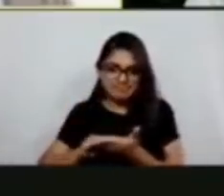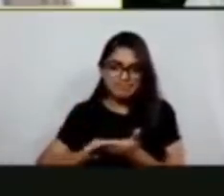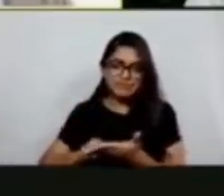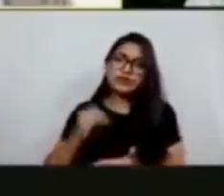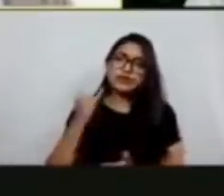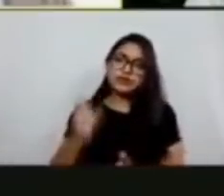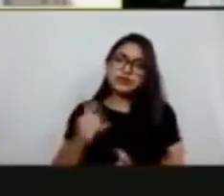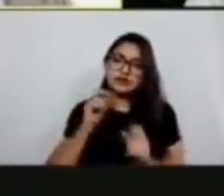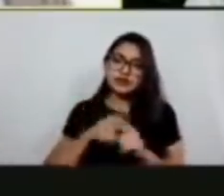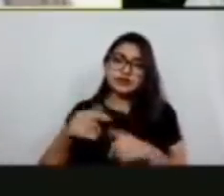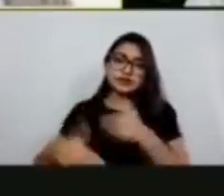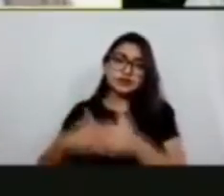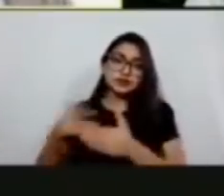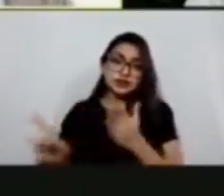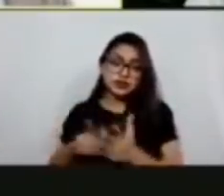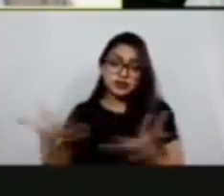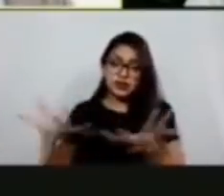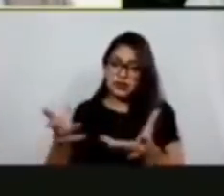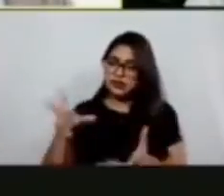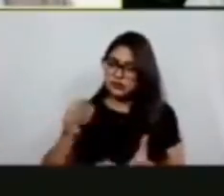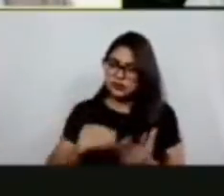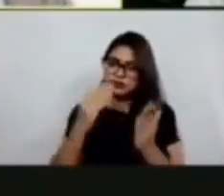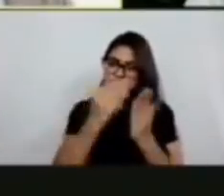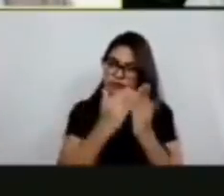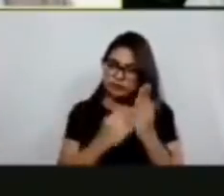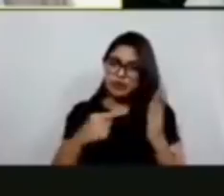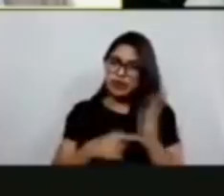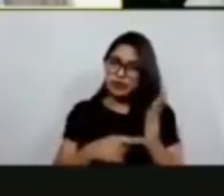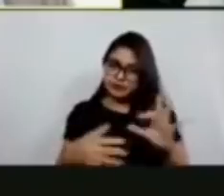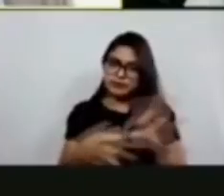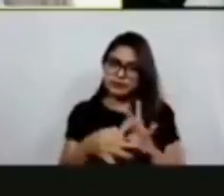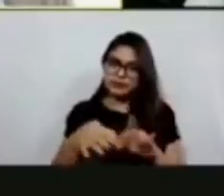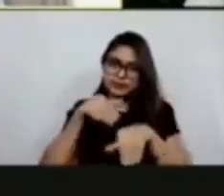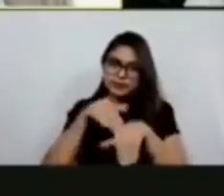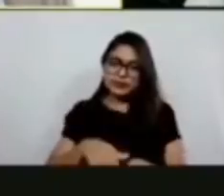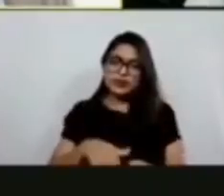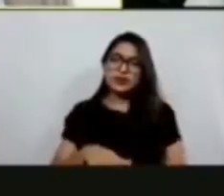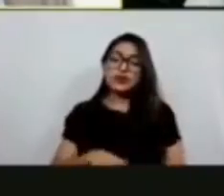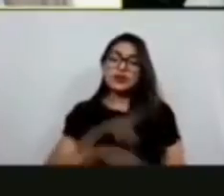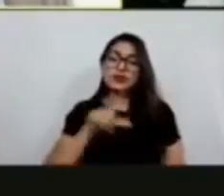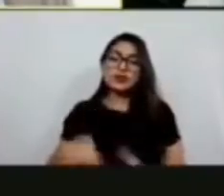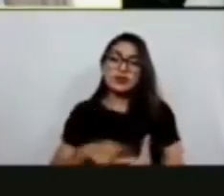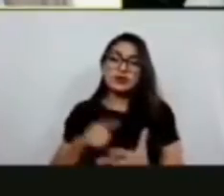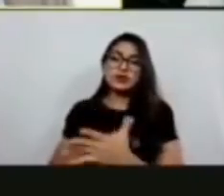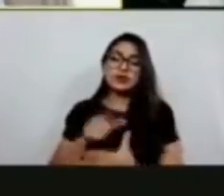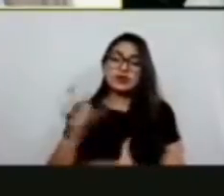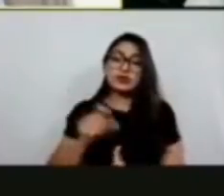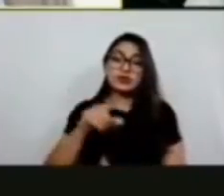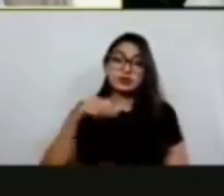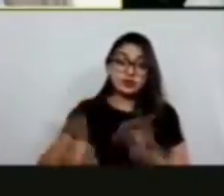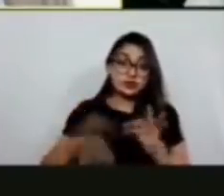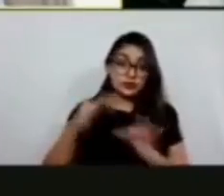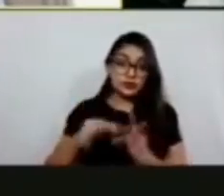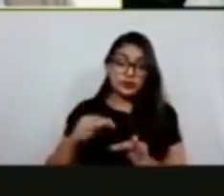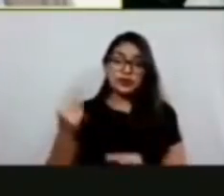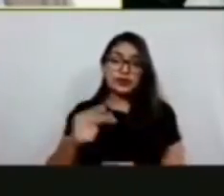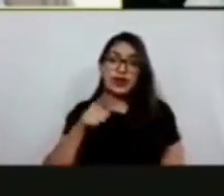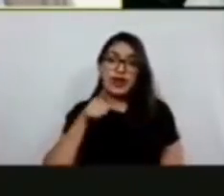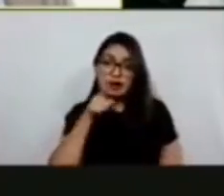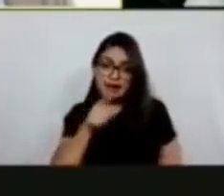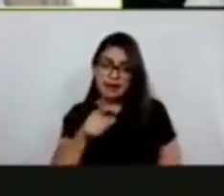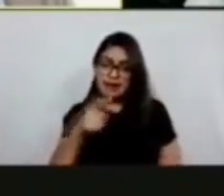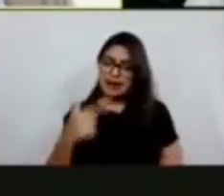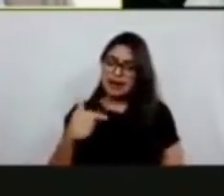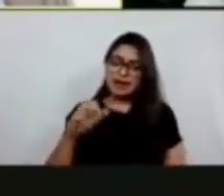que se plantean. Y quinto, una vez que causa ejecutoria la sentencia, se deberá inscribir a Gabriel Ricardo Quadri de la